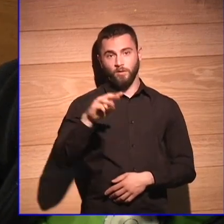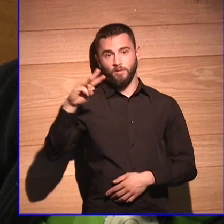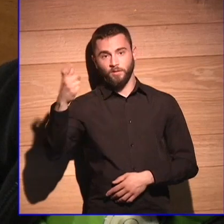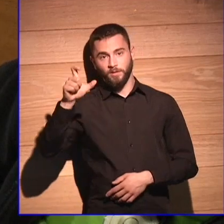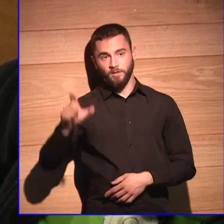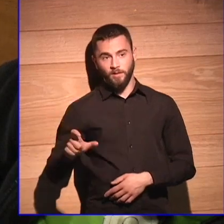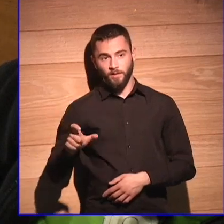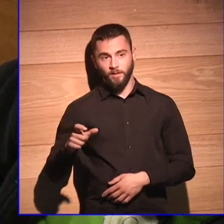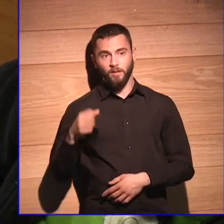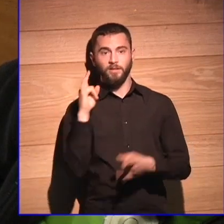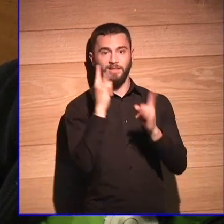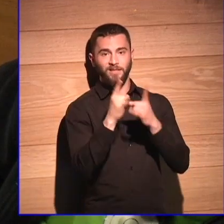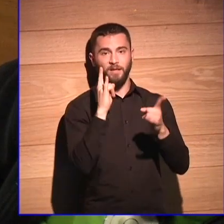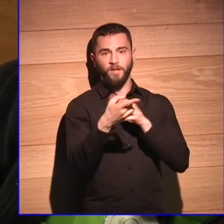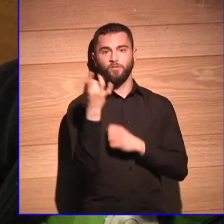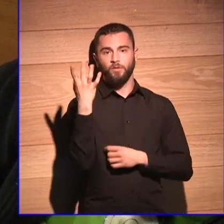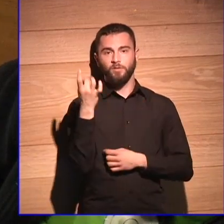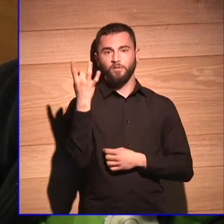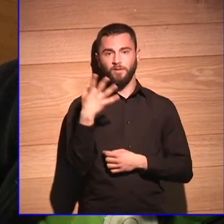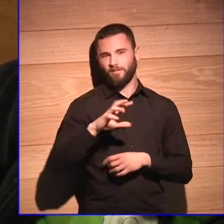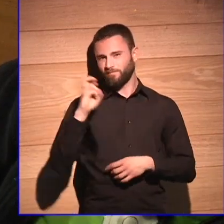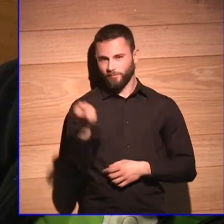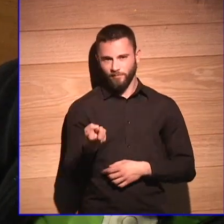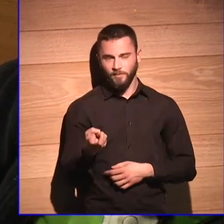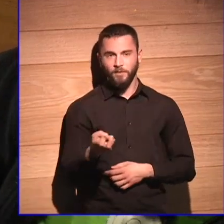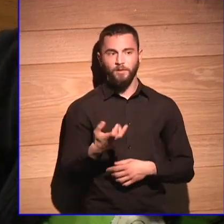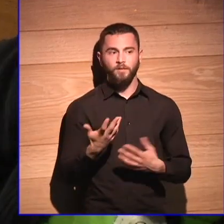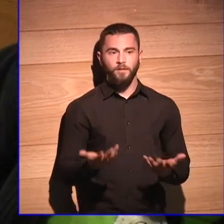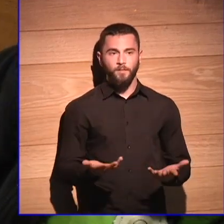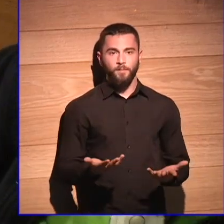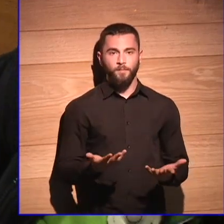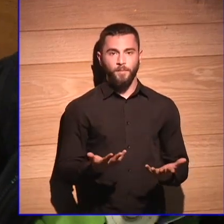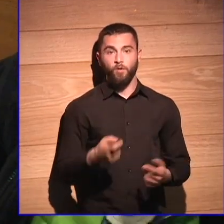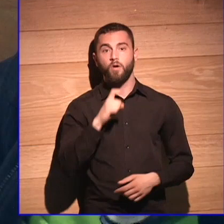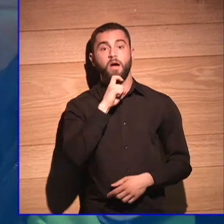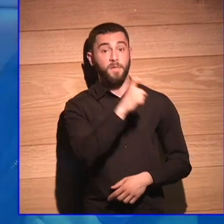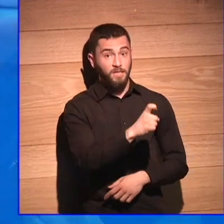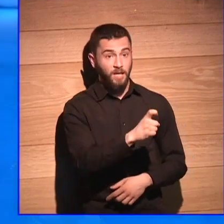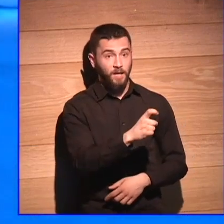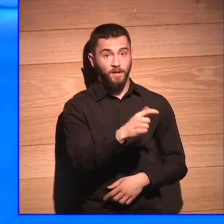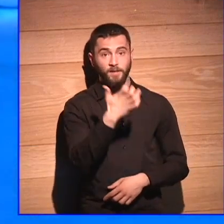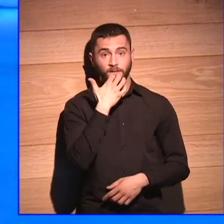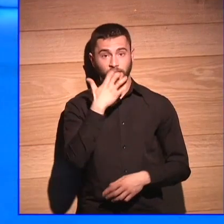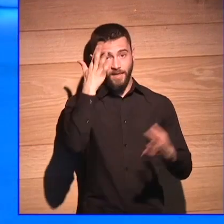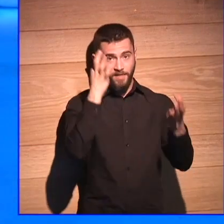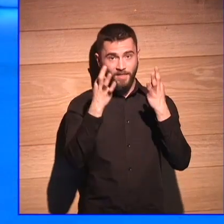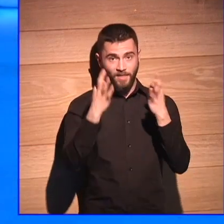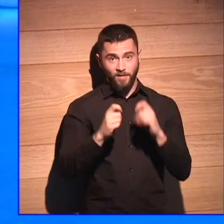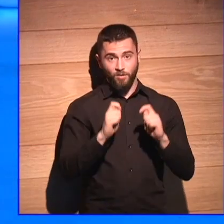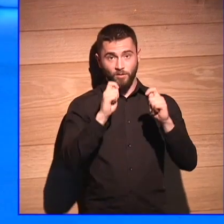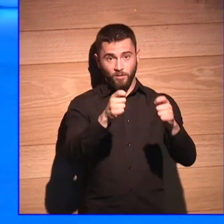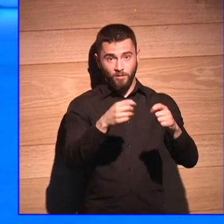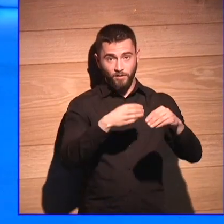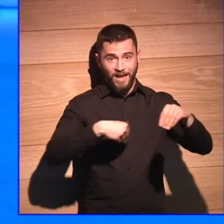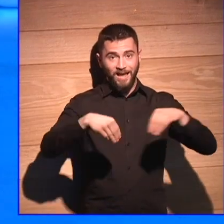están llamando constantemente con tonterías y demás. Pero lo advierten. O sea, si uno da los datos a cambio de